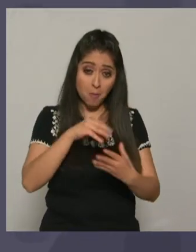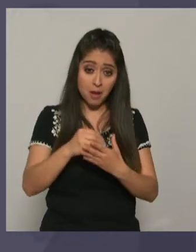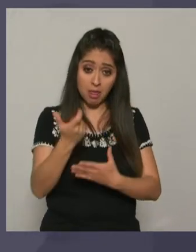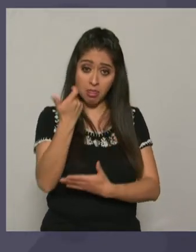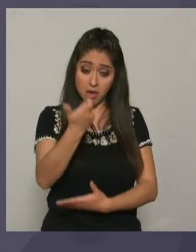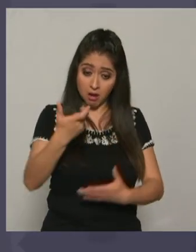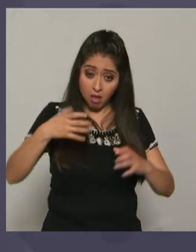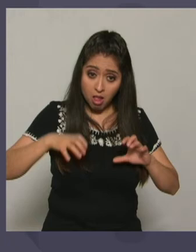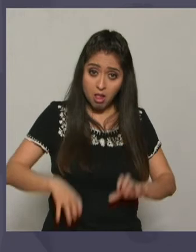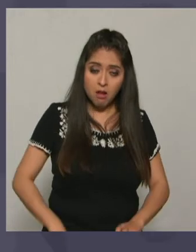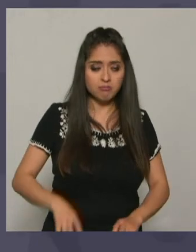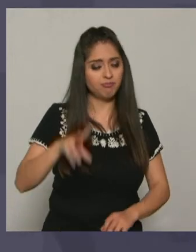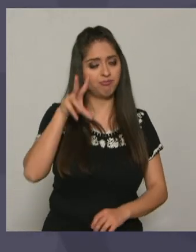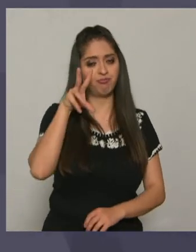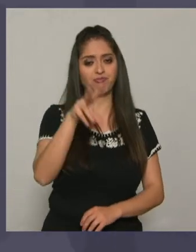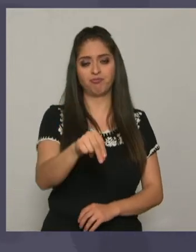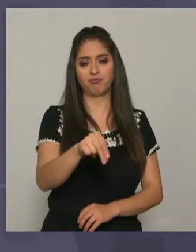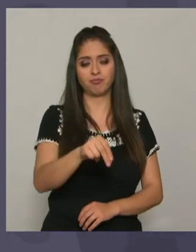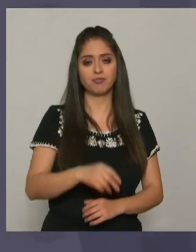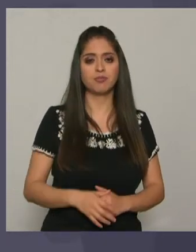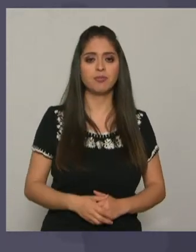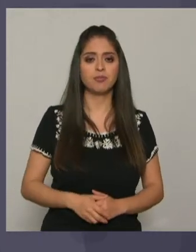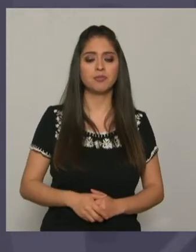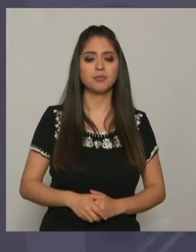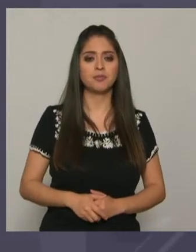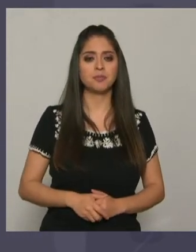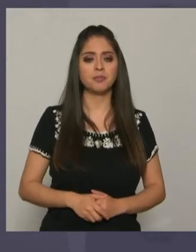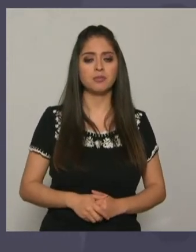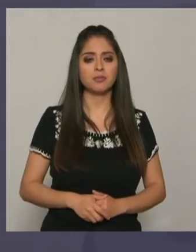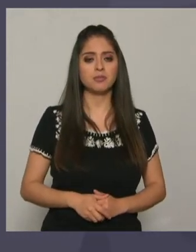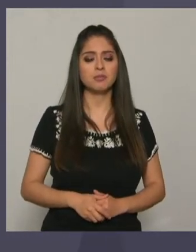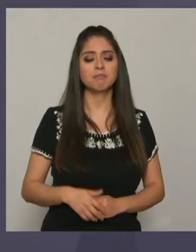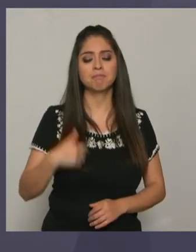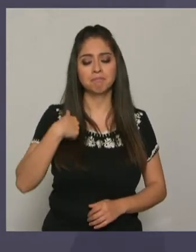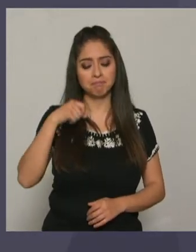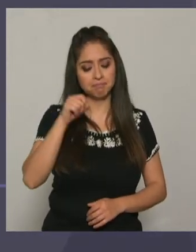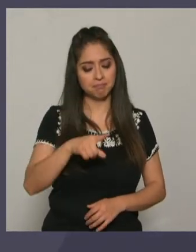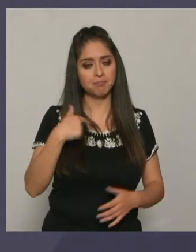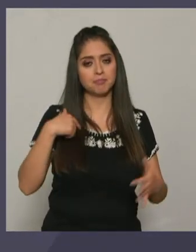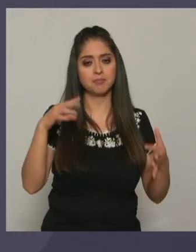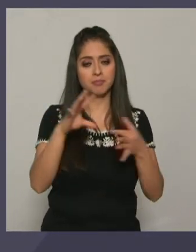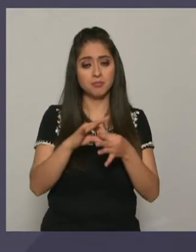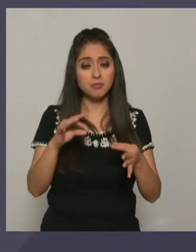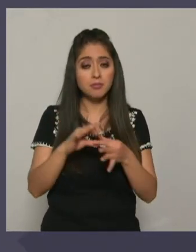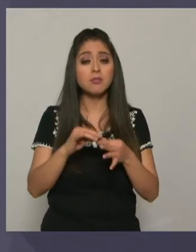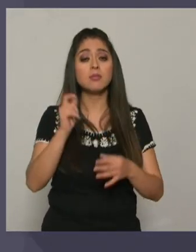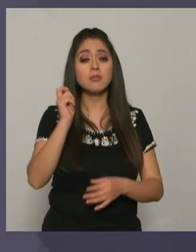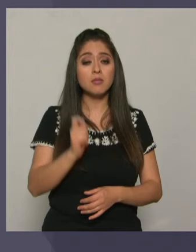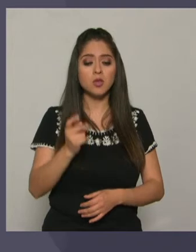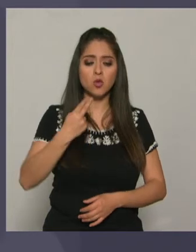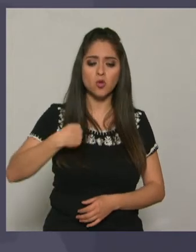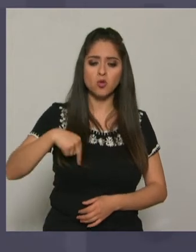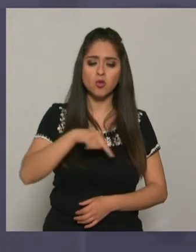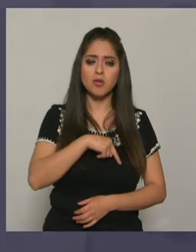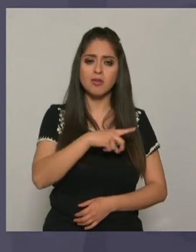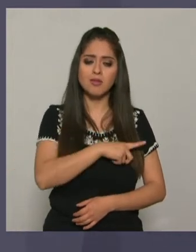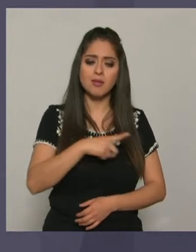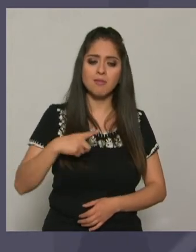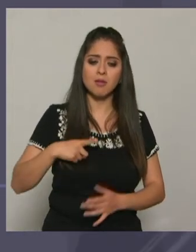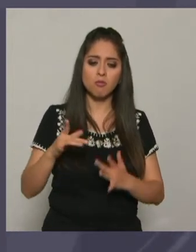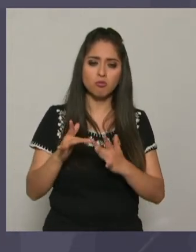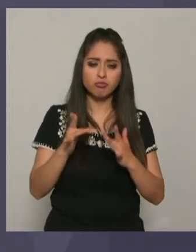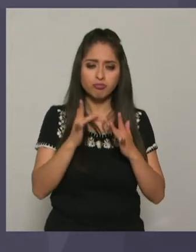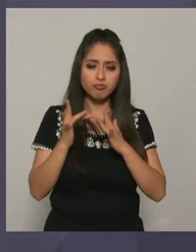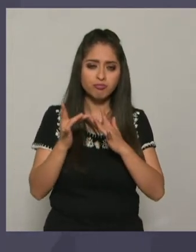cargando todo el dinero y, repito, estar haciendo nuestras redes, de